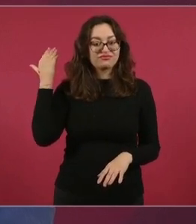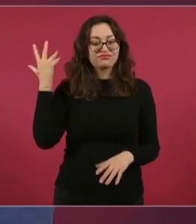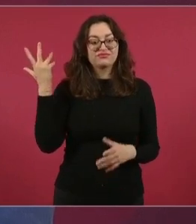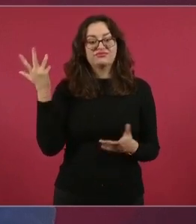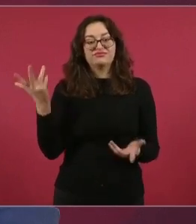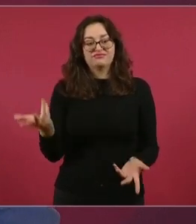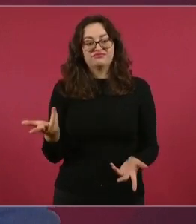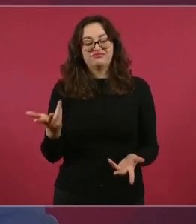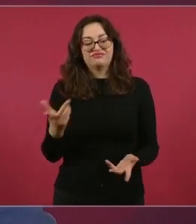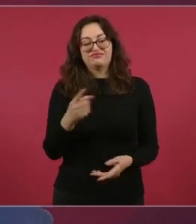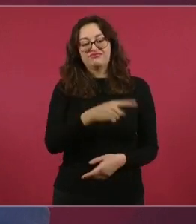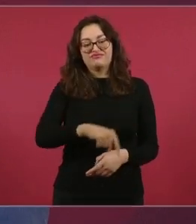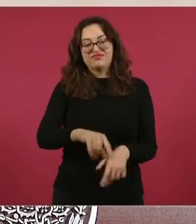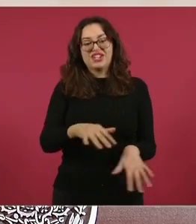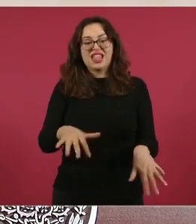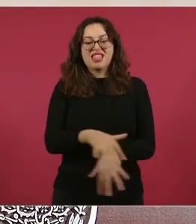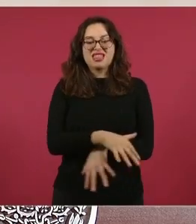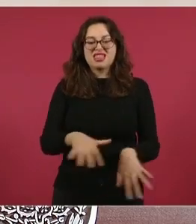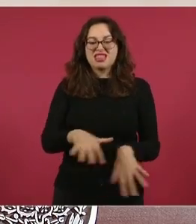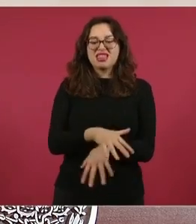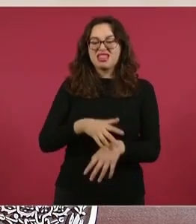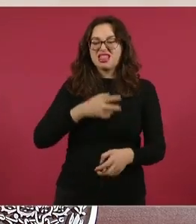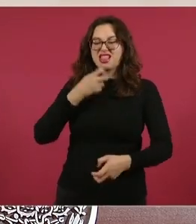con la grilla.